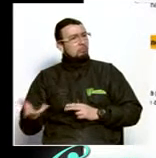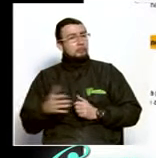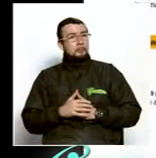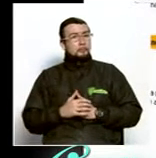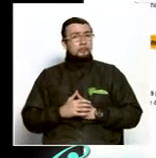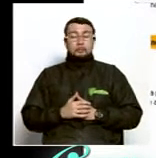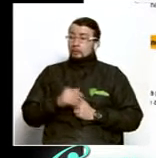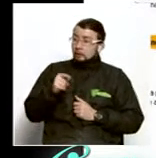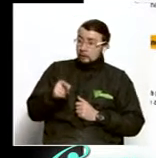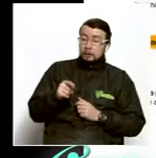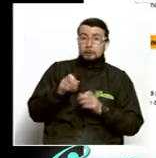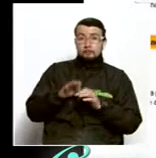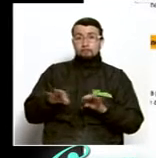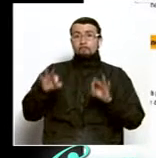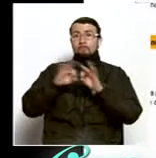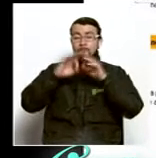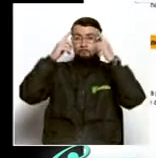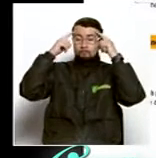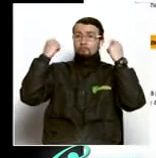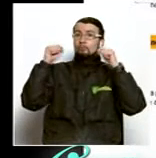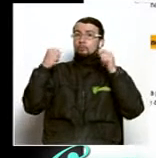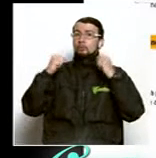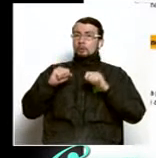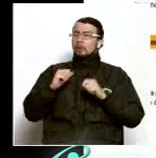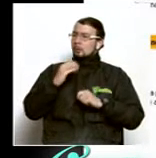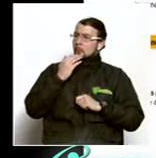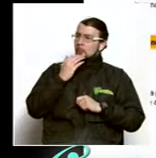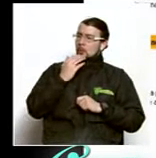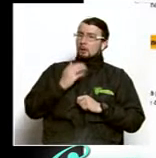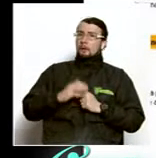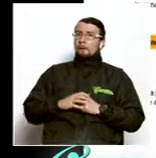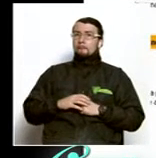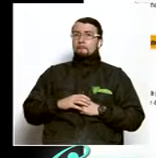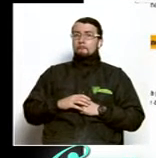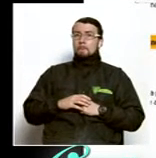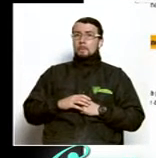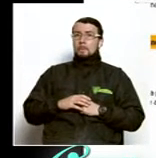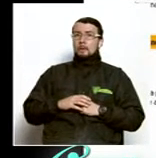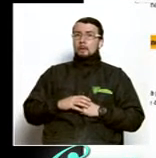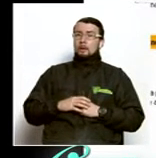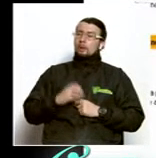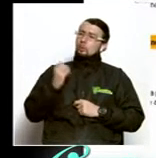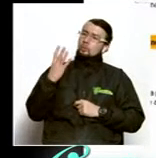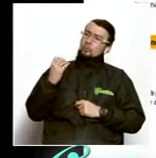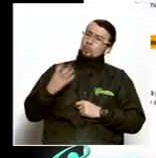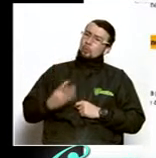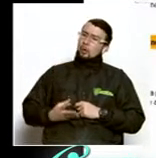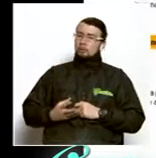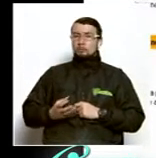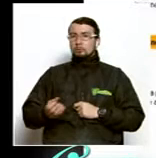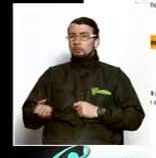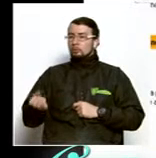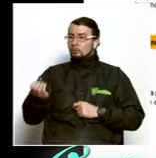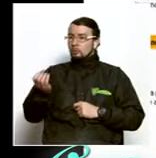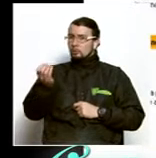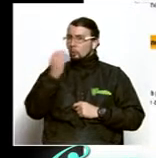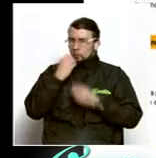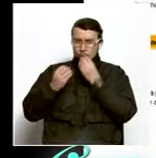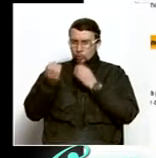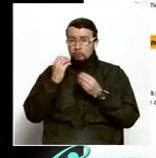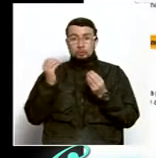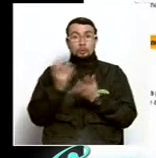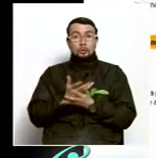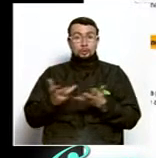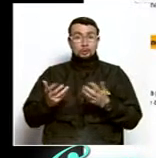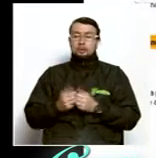bastante preocupante porque, por ejemplo, en términos de consumo, ¿no? Sobre todo